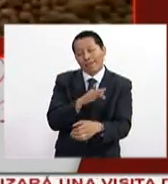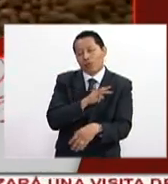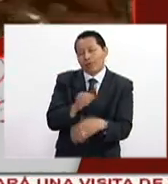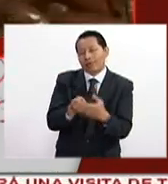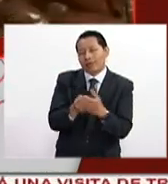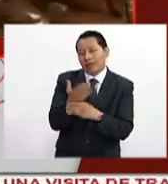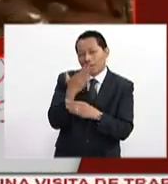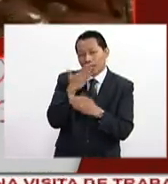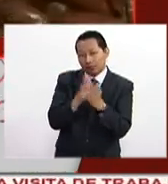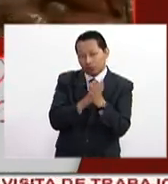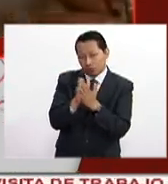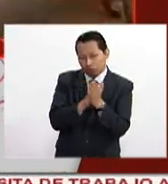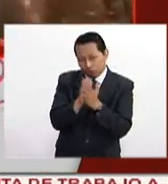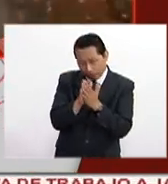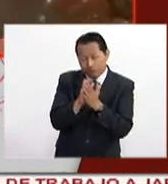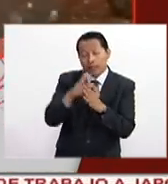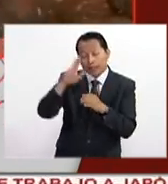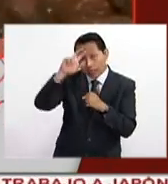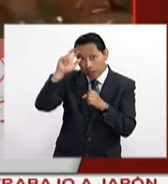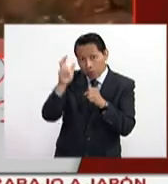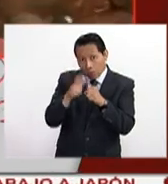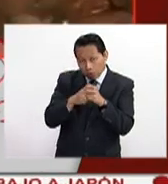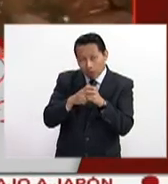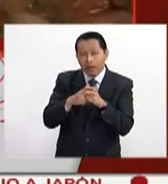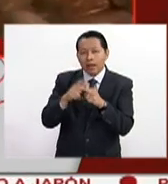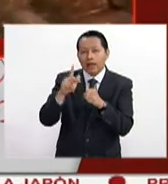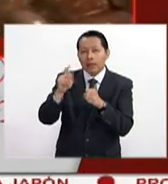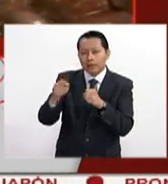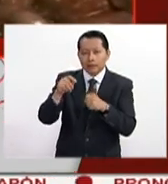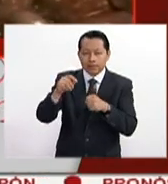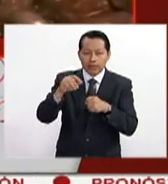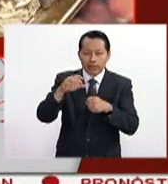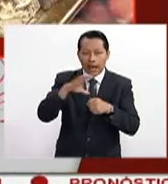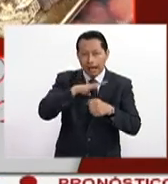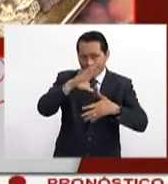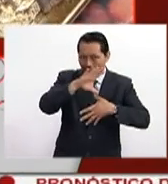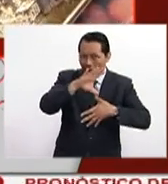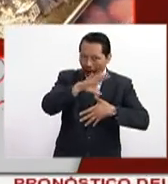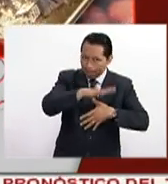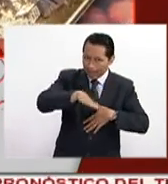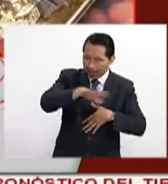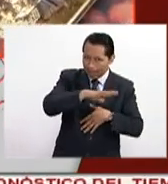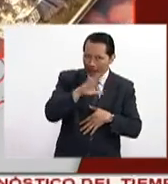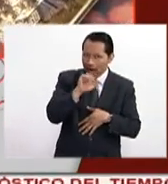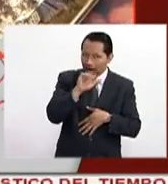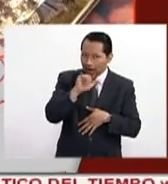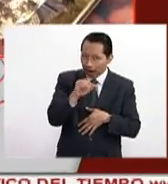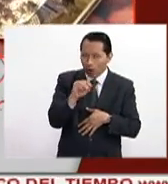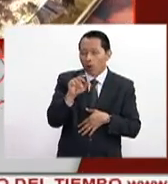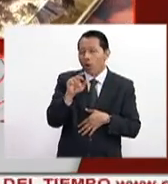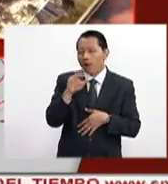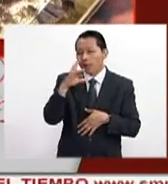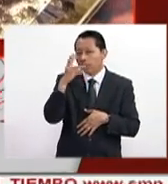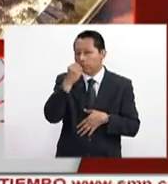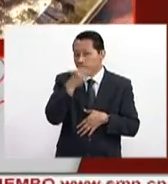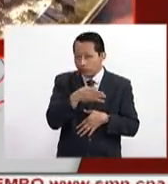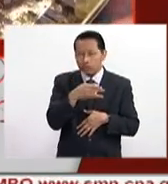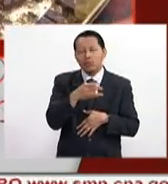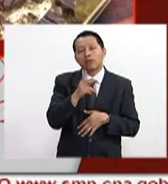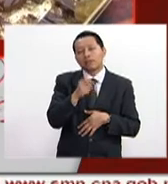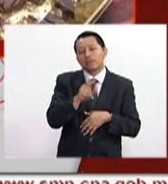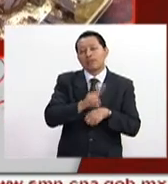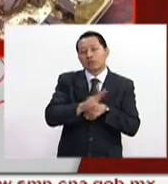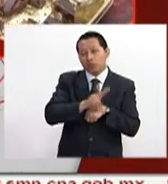chocolates. Entonces, los mismos europeos están recurriendo a América, que es donde se encuentran los cacaos preciosos, Venezuela, Perú,